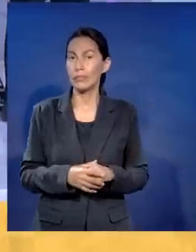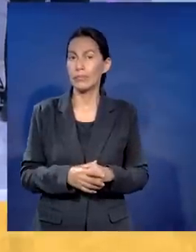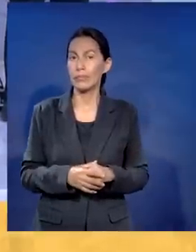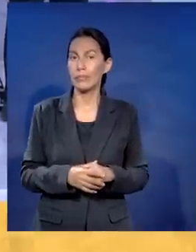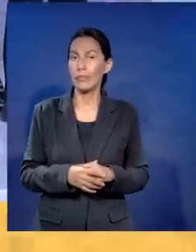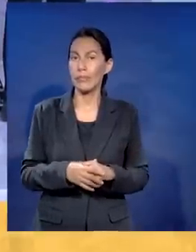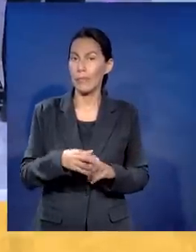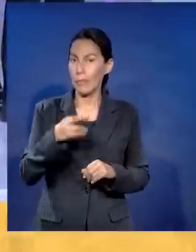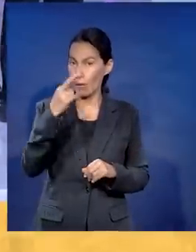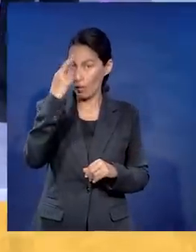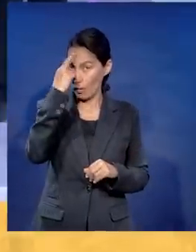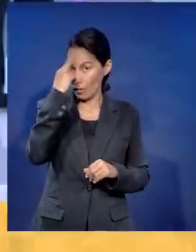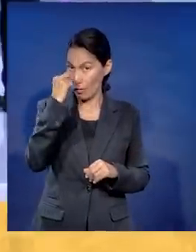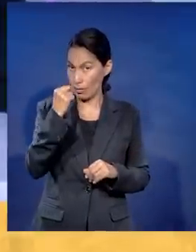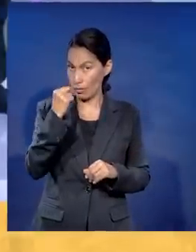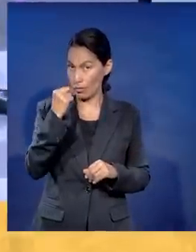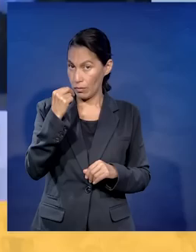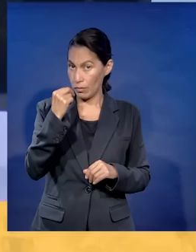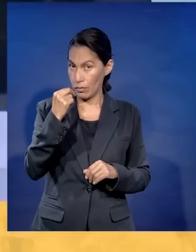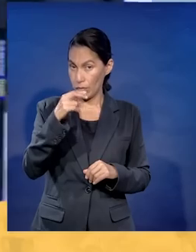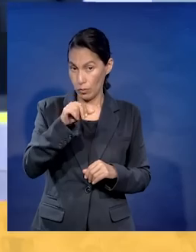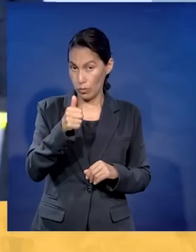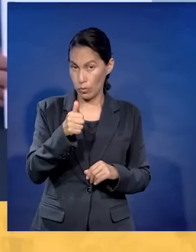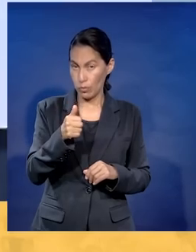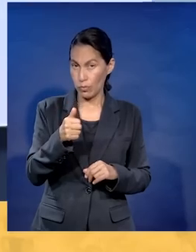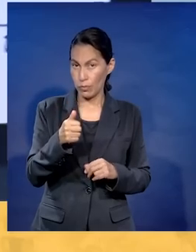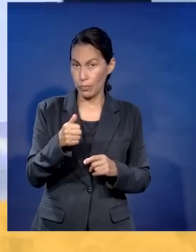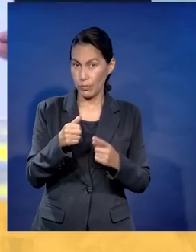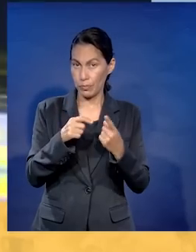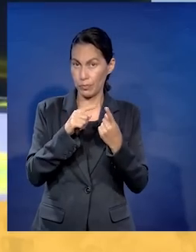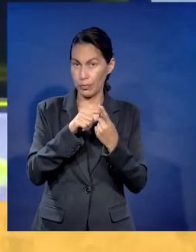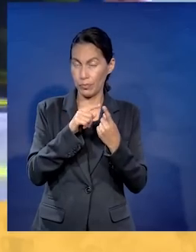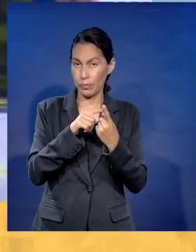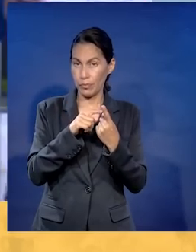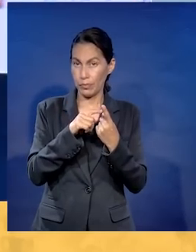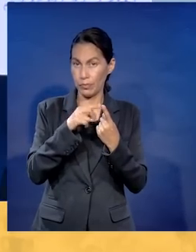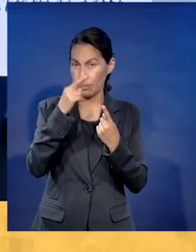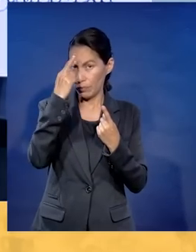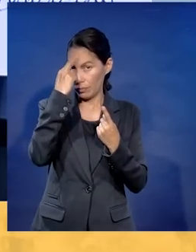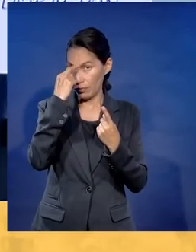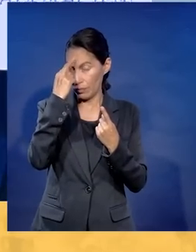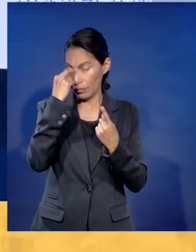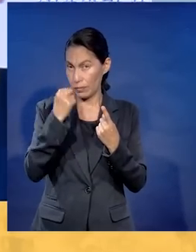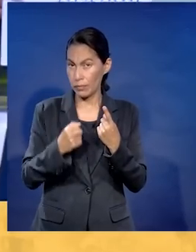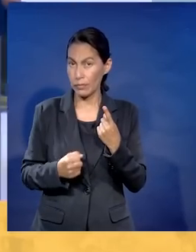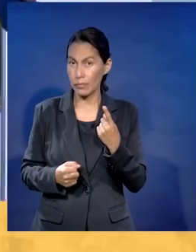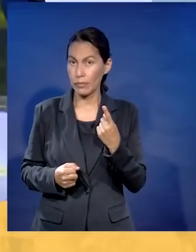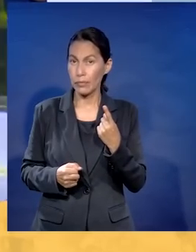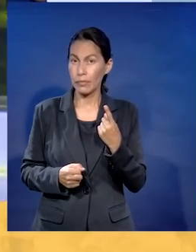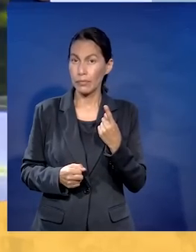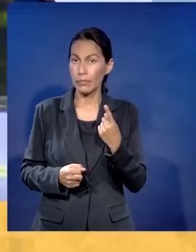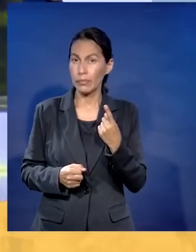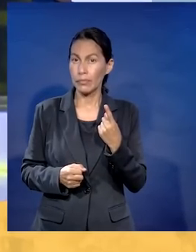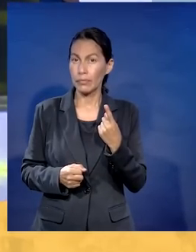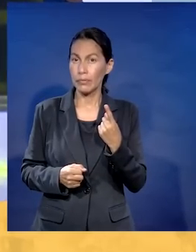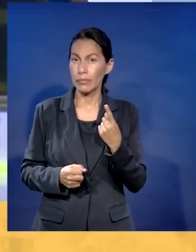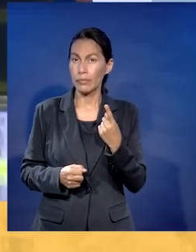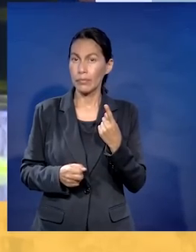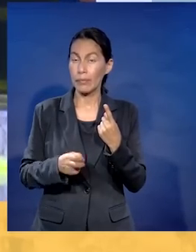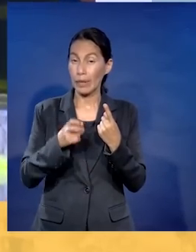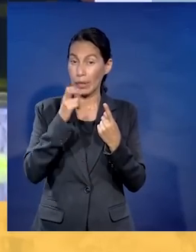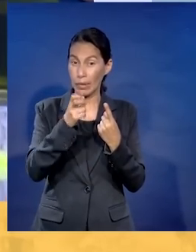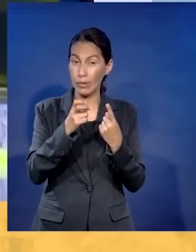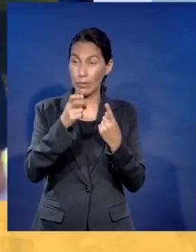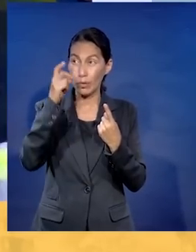siguiente la razón y después otro más junto con la razón la razón la razón